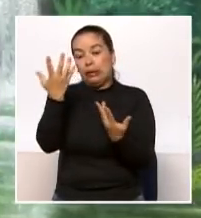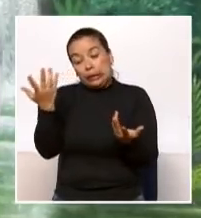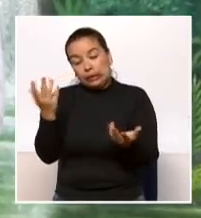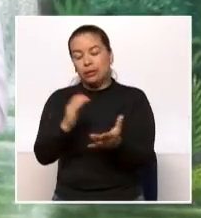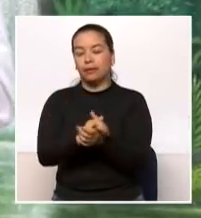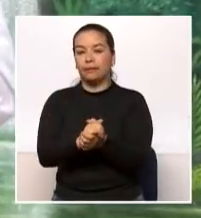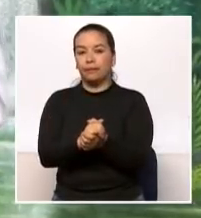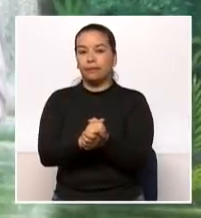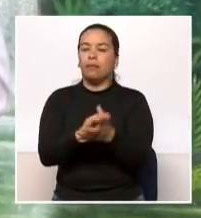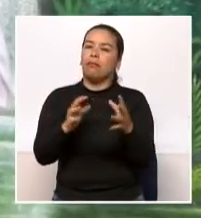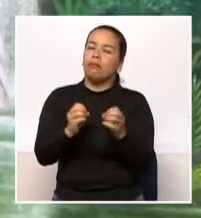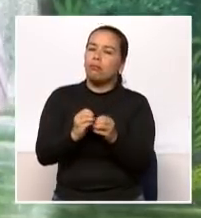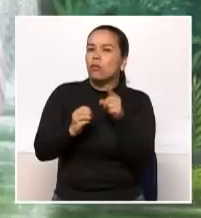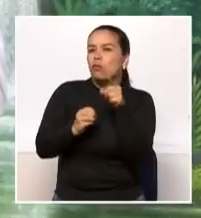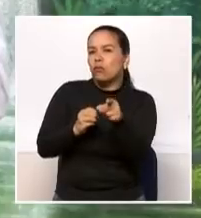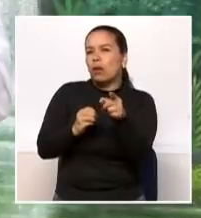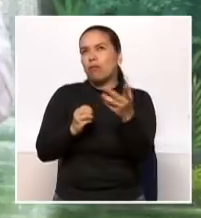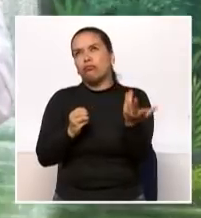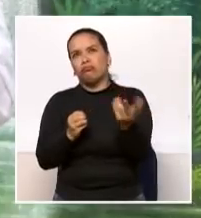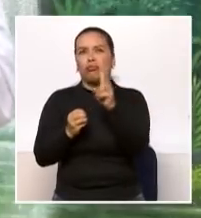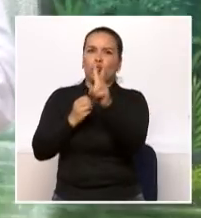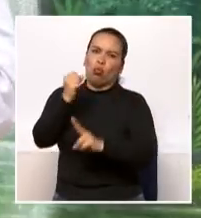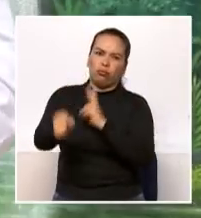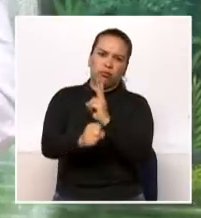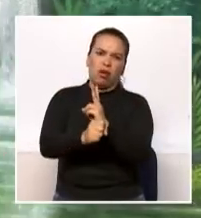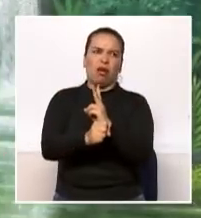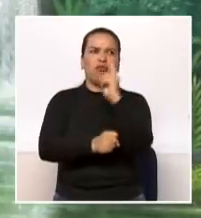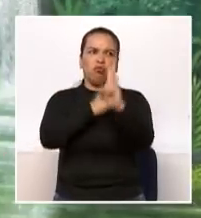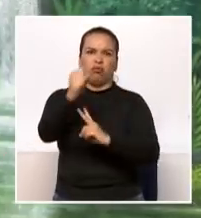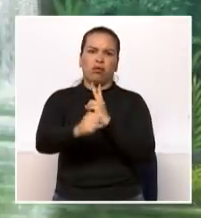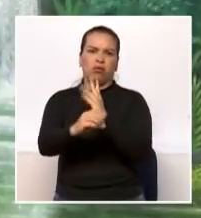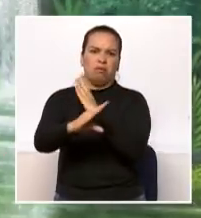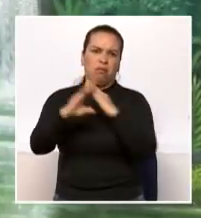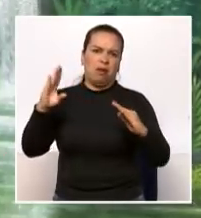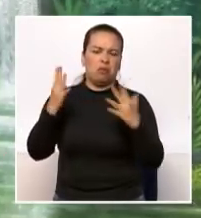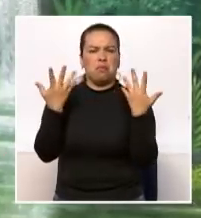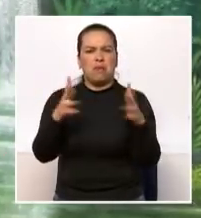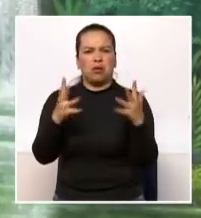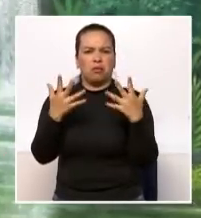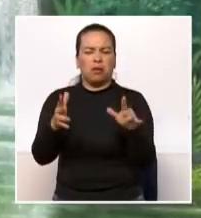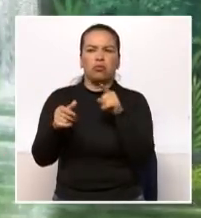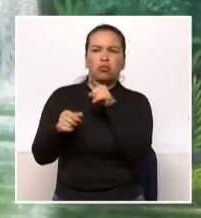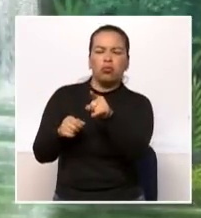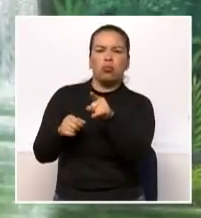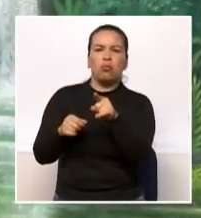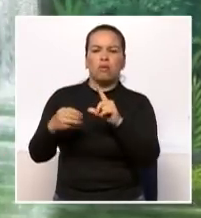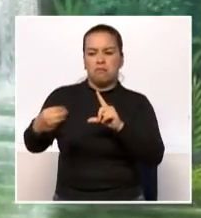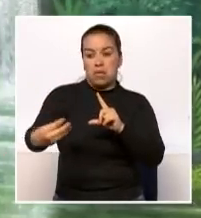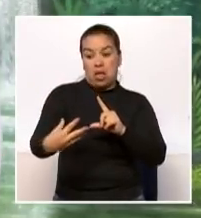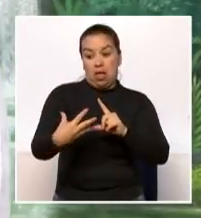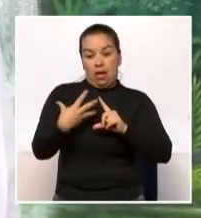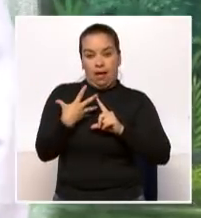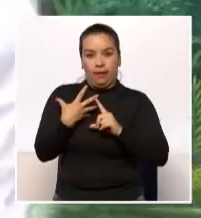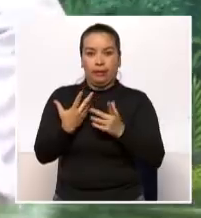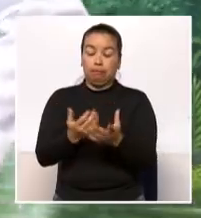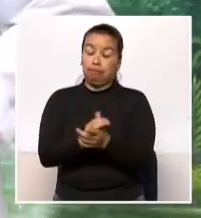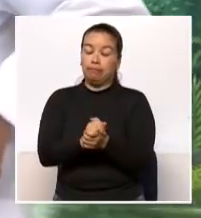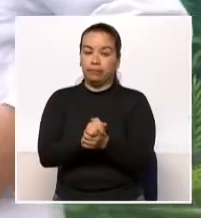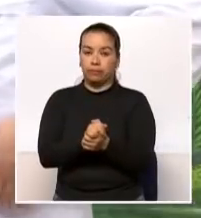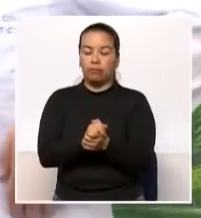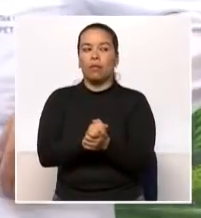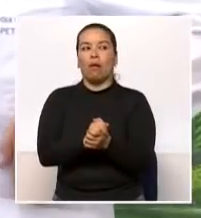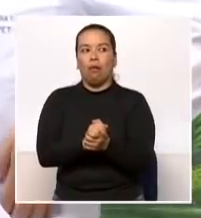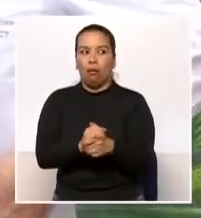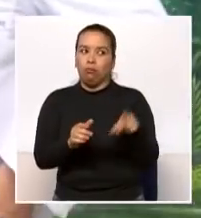menos usted se puede demorar entre 2 años o 2 años y medio en liberar la cantidad de radiación que adquiere en una tomografía. Cuando ustedes